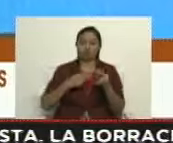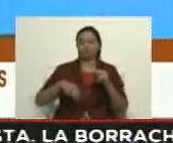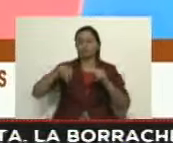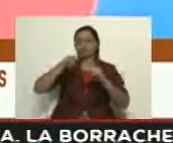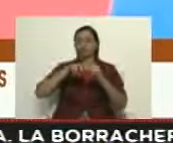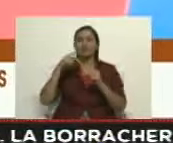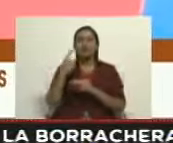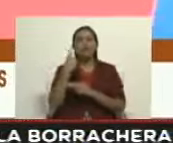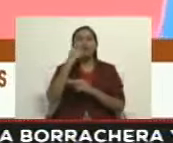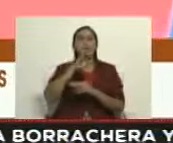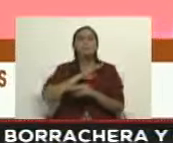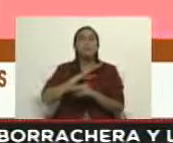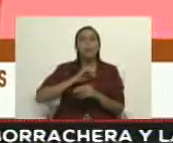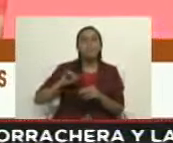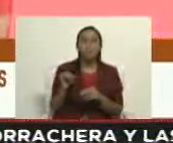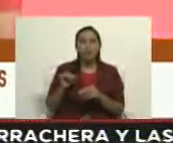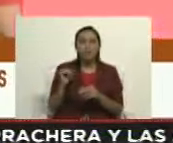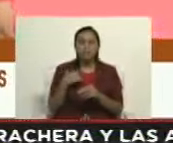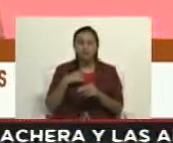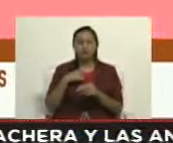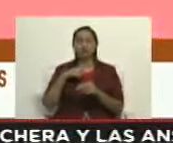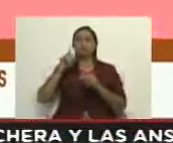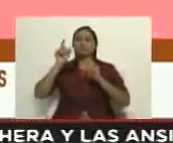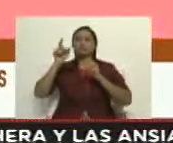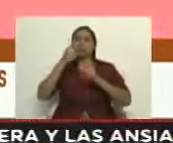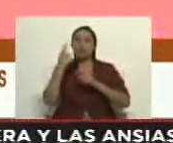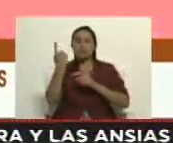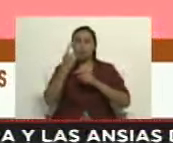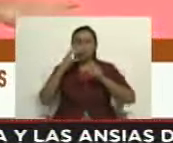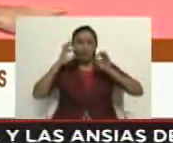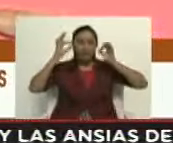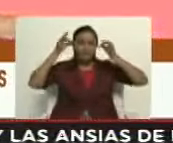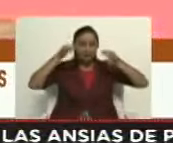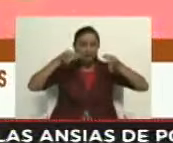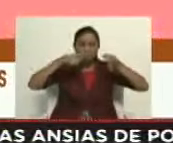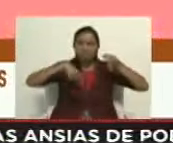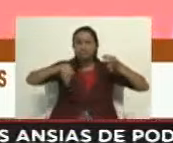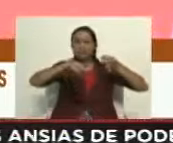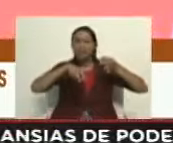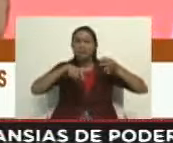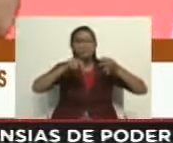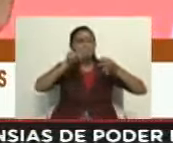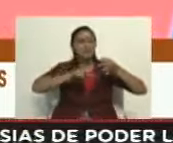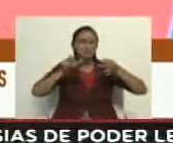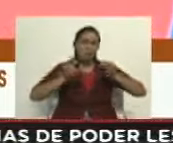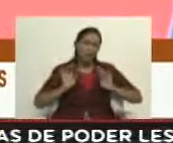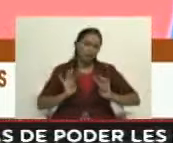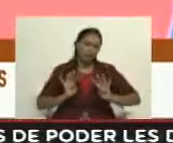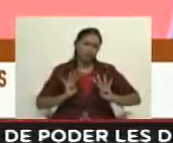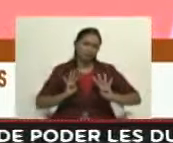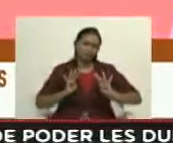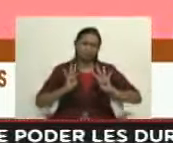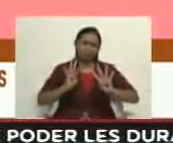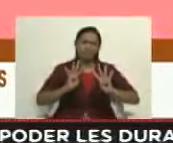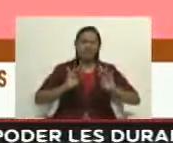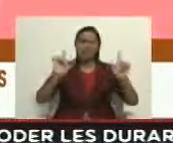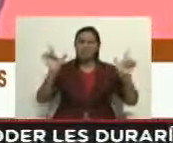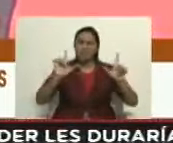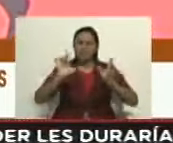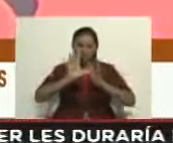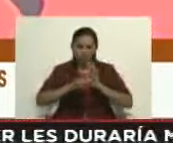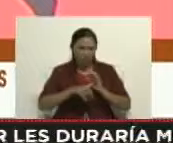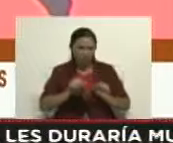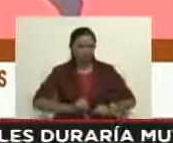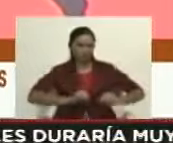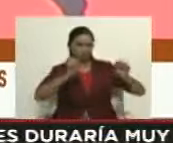Metropolitana. Y fue una locura, yo veía desde arriba miles de personas, miles, unos con televisores, unos